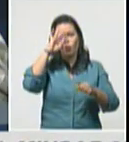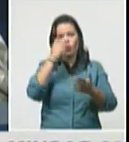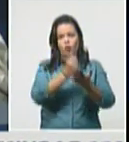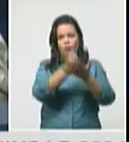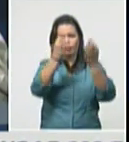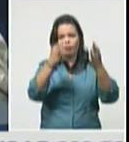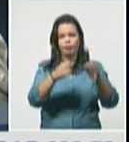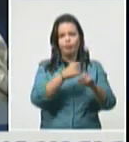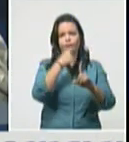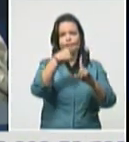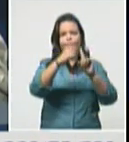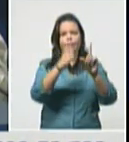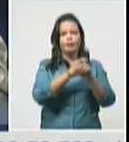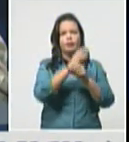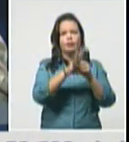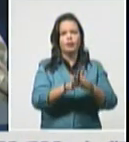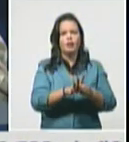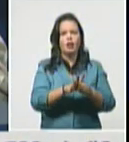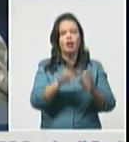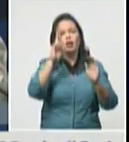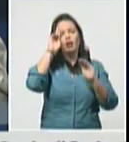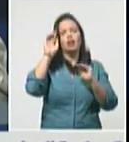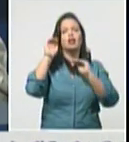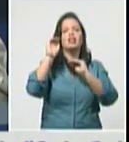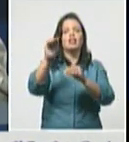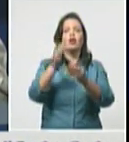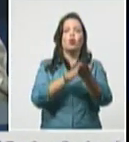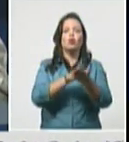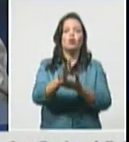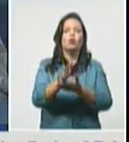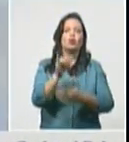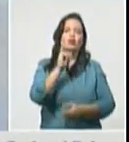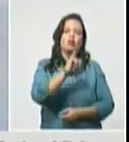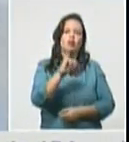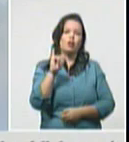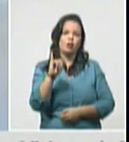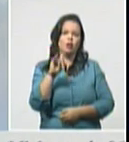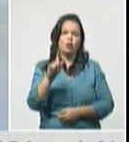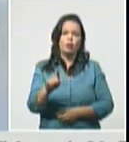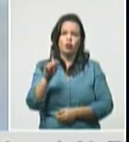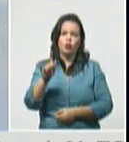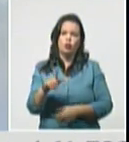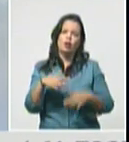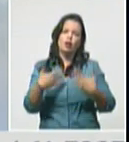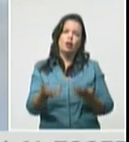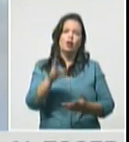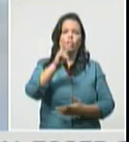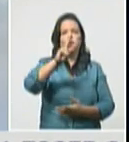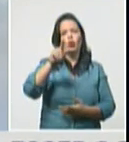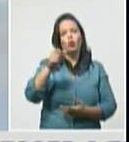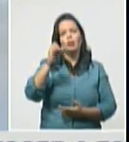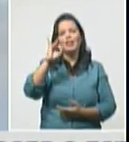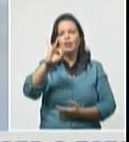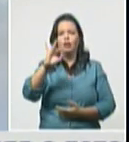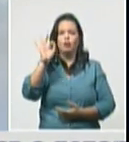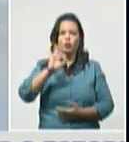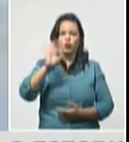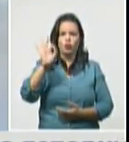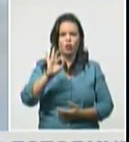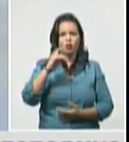COVID-19, ingresados se mantienen 66, el 2,7%. Estamos hablando de los